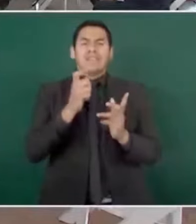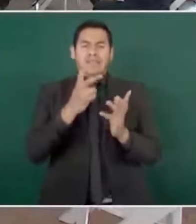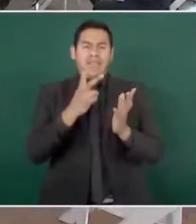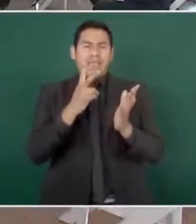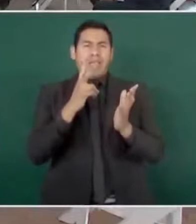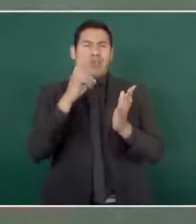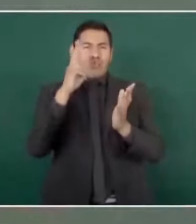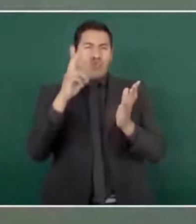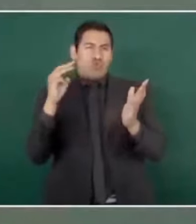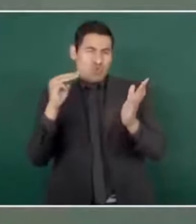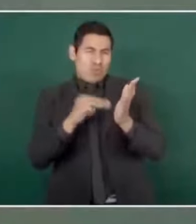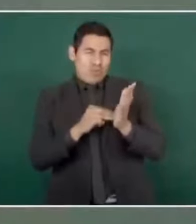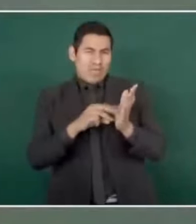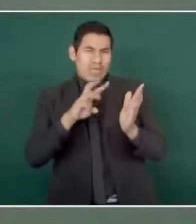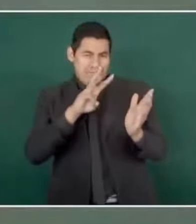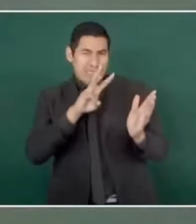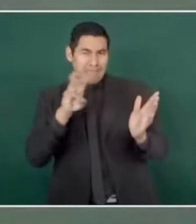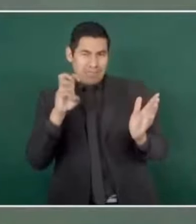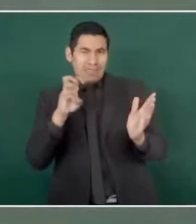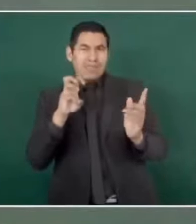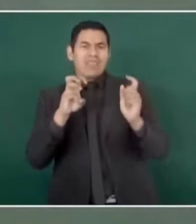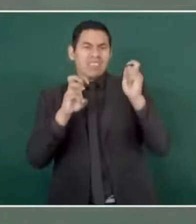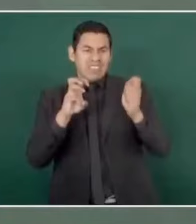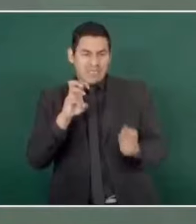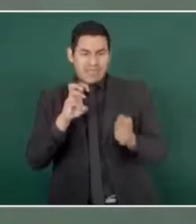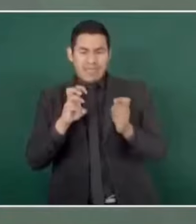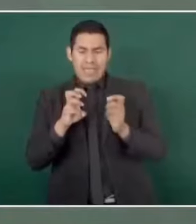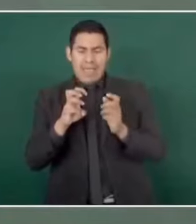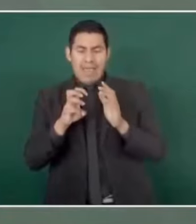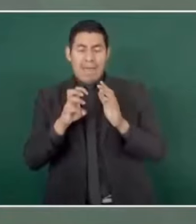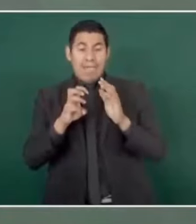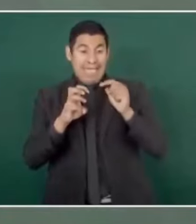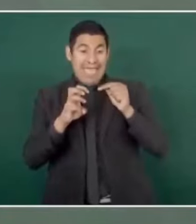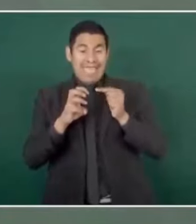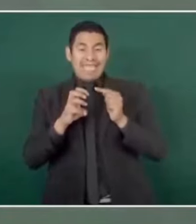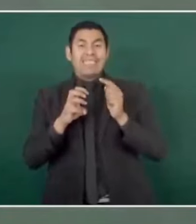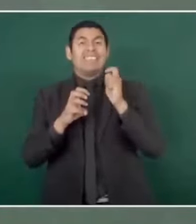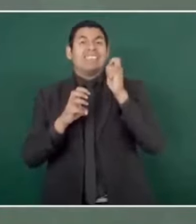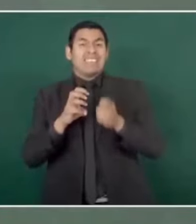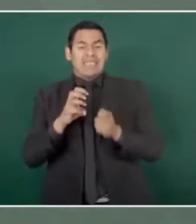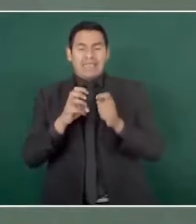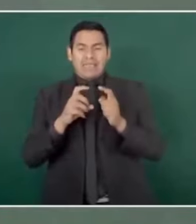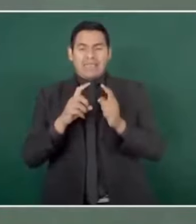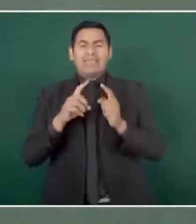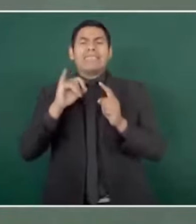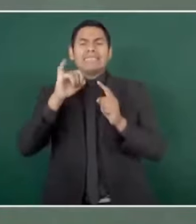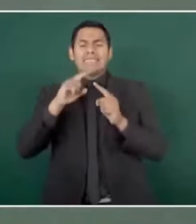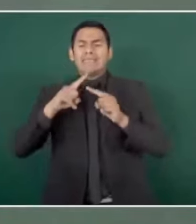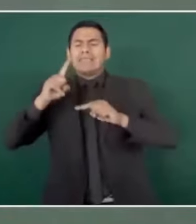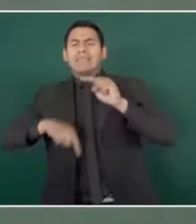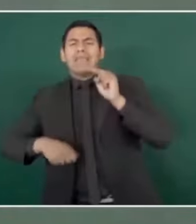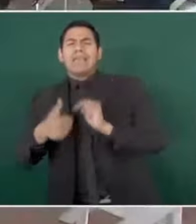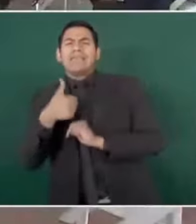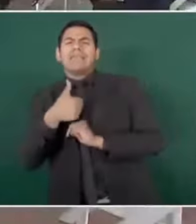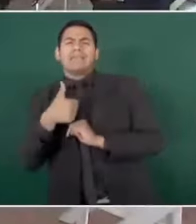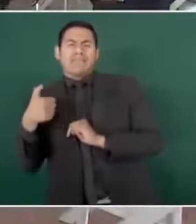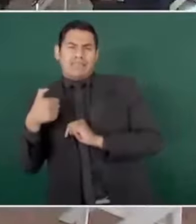2,300 hay una quita de 600. O sea, según